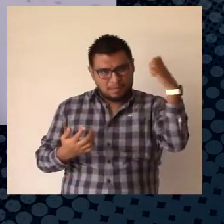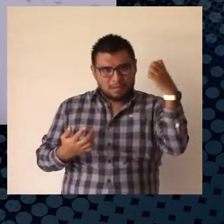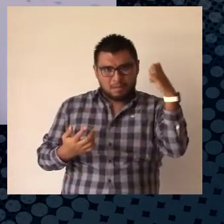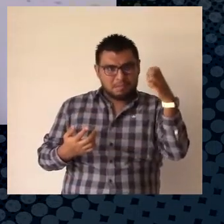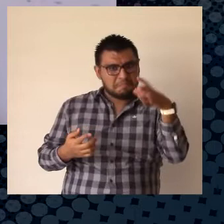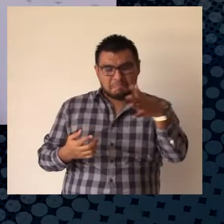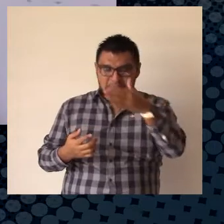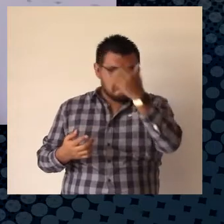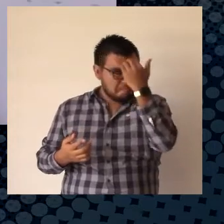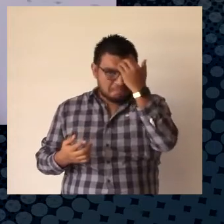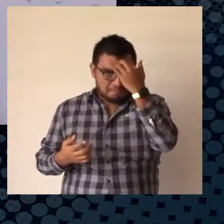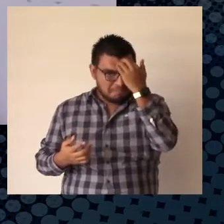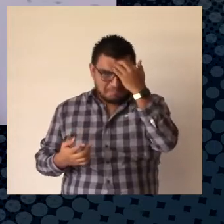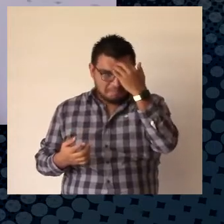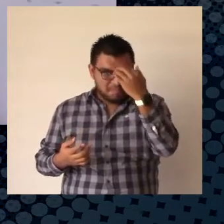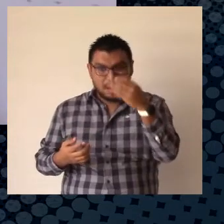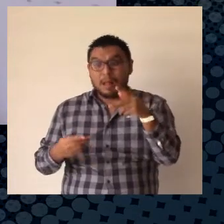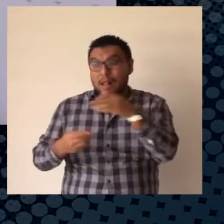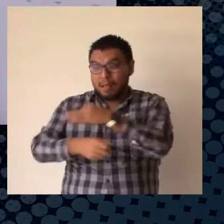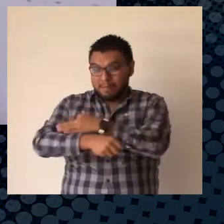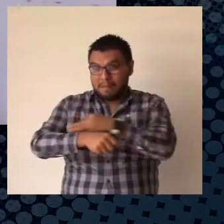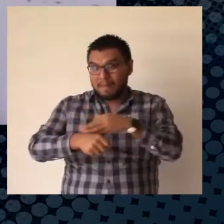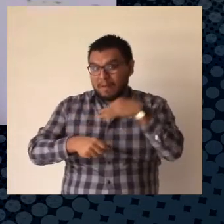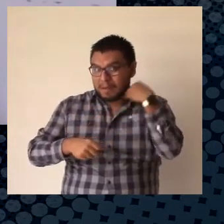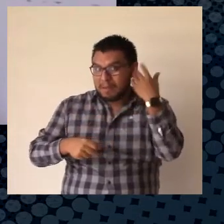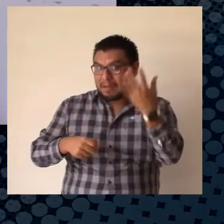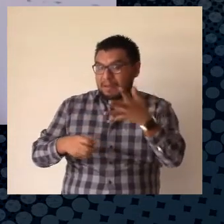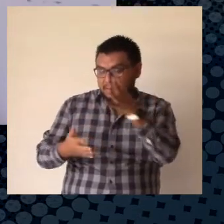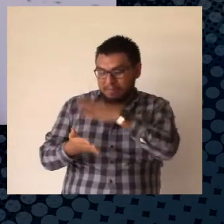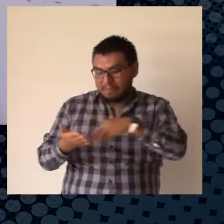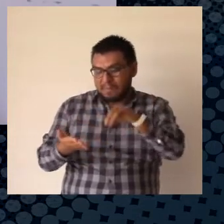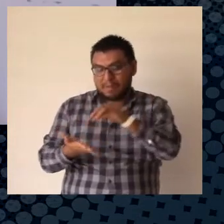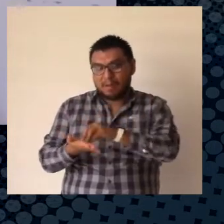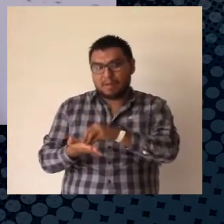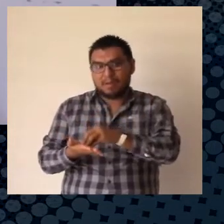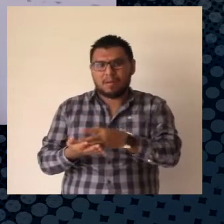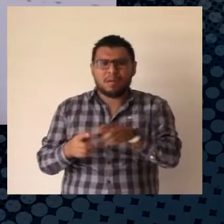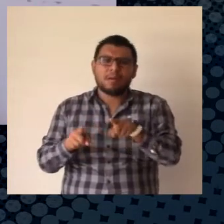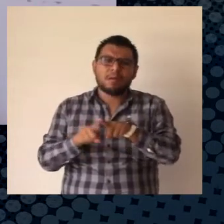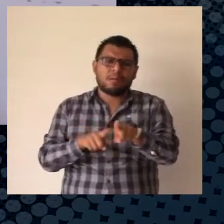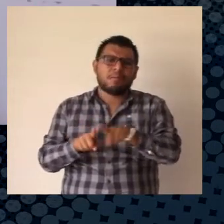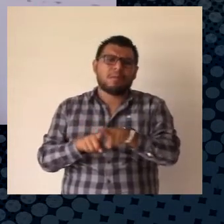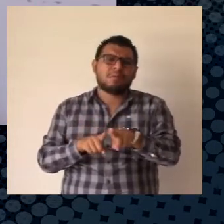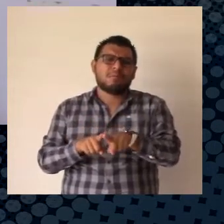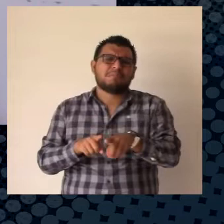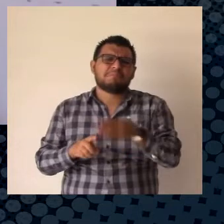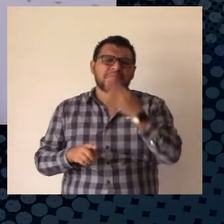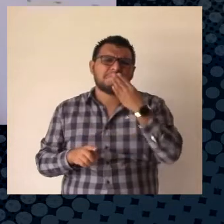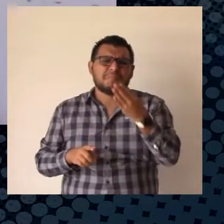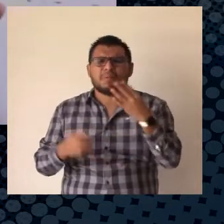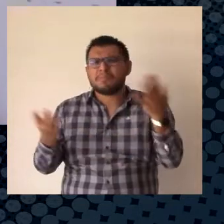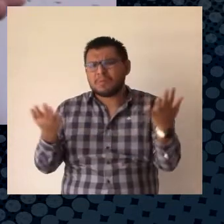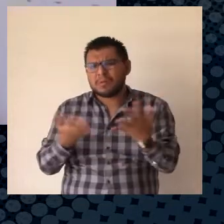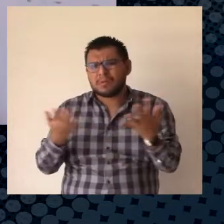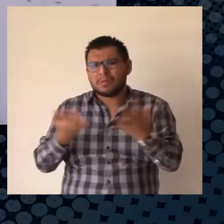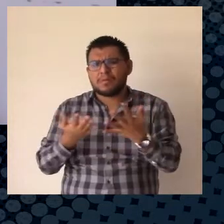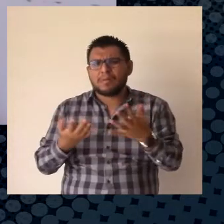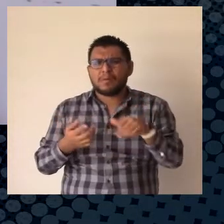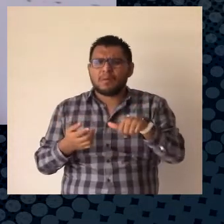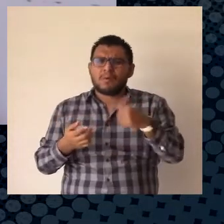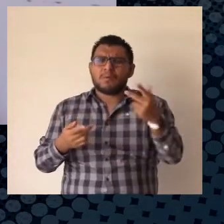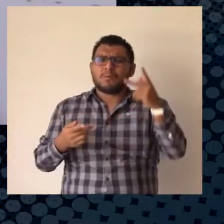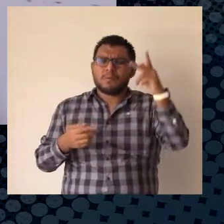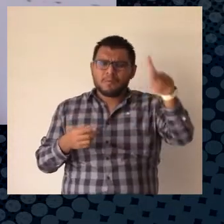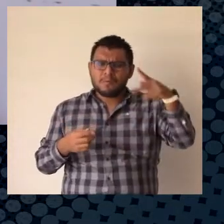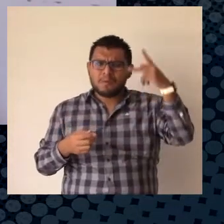no sabe que los suegros ya también quieren que algo se haga. Y hermanos, más bien lo hicimos, porque fue otro pastor